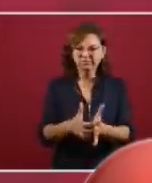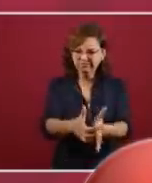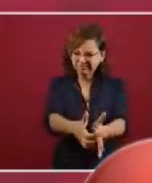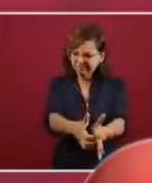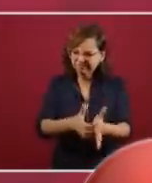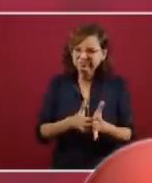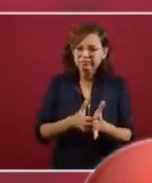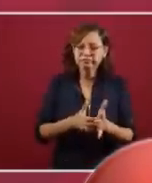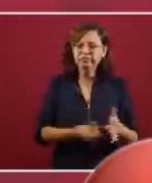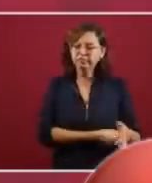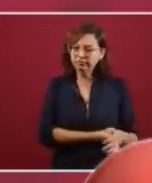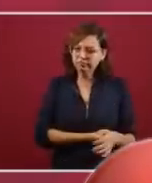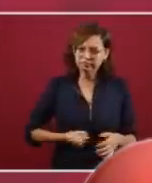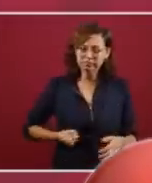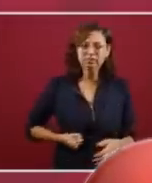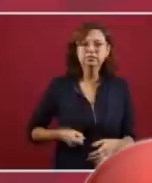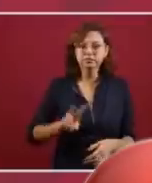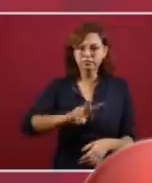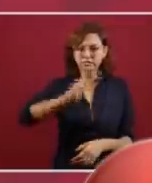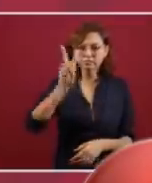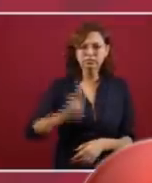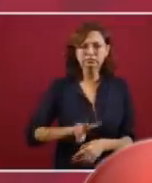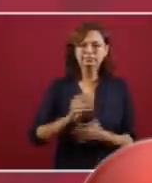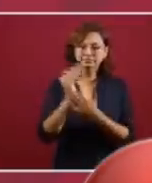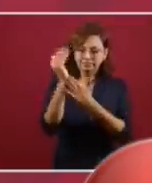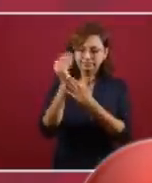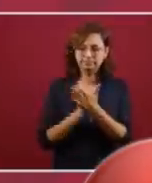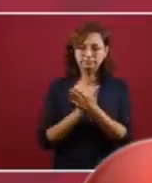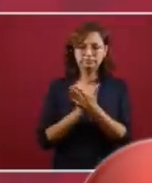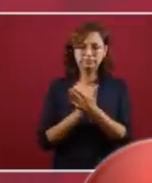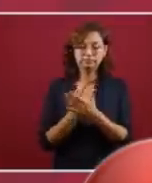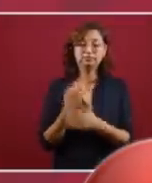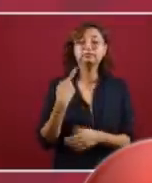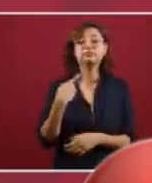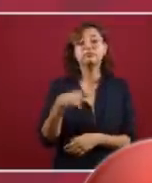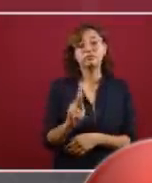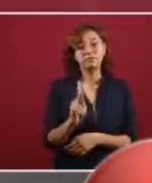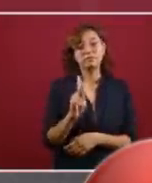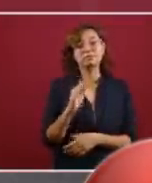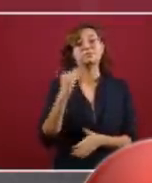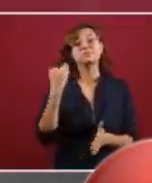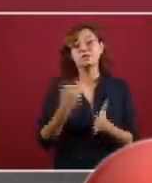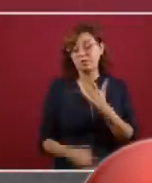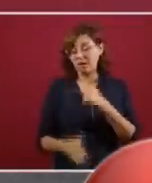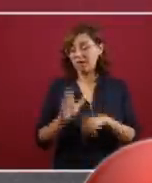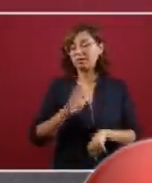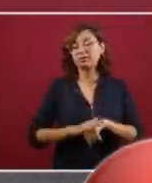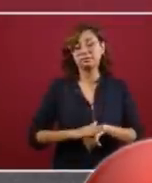un programa de austeridad, pero todavía falta